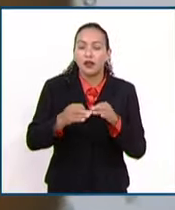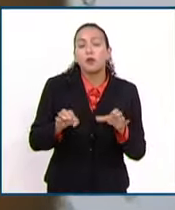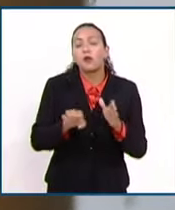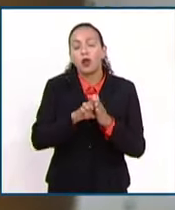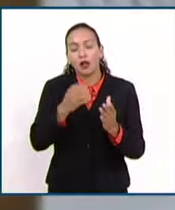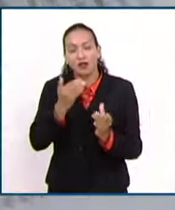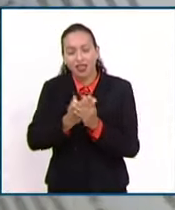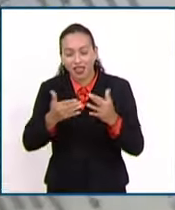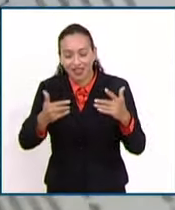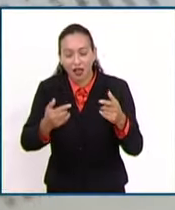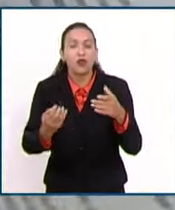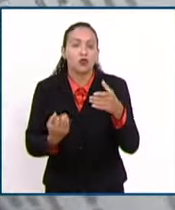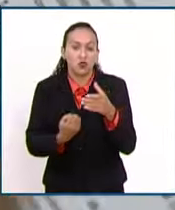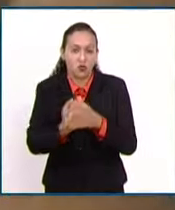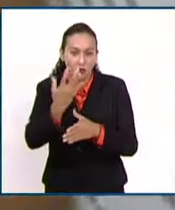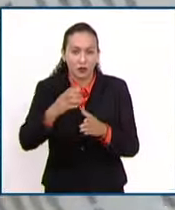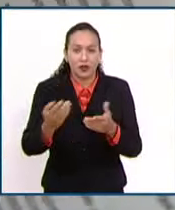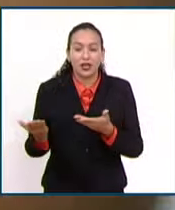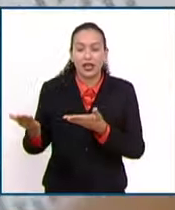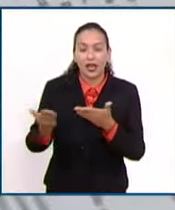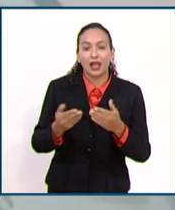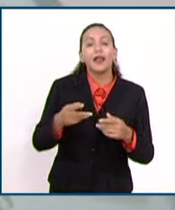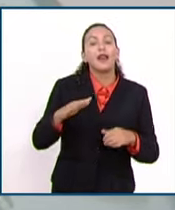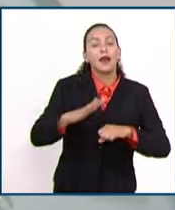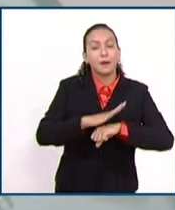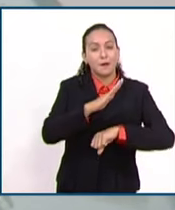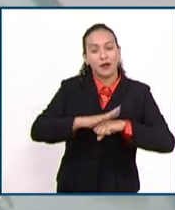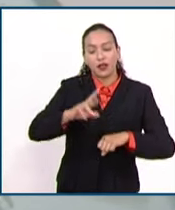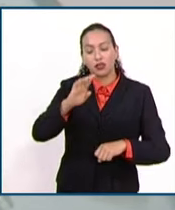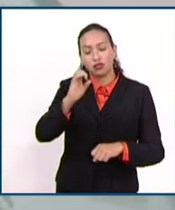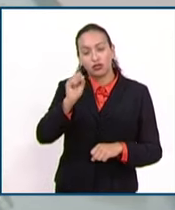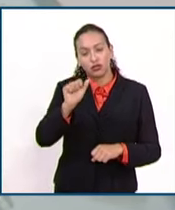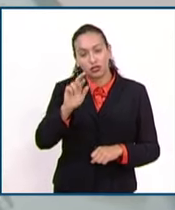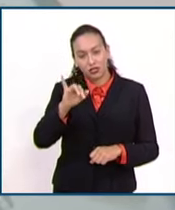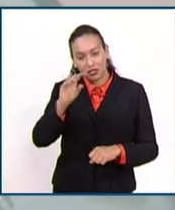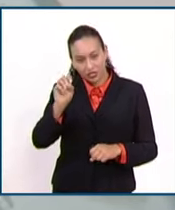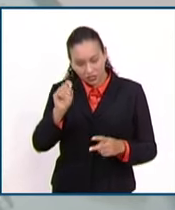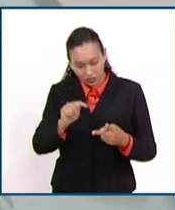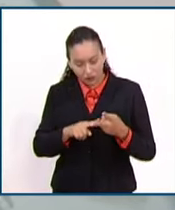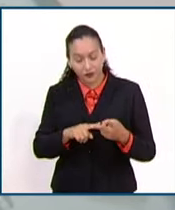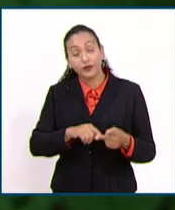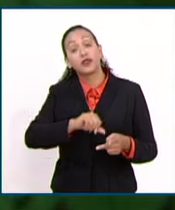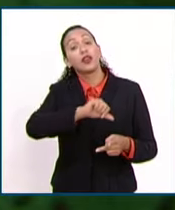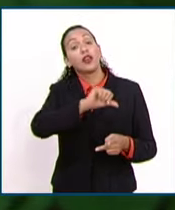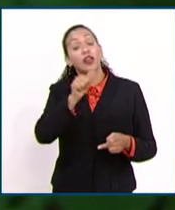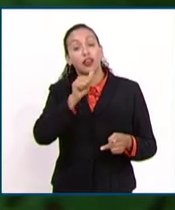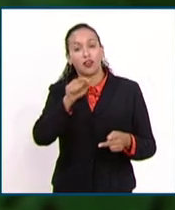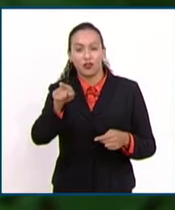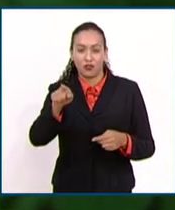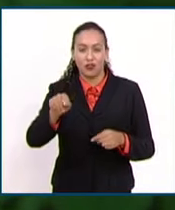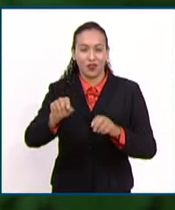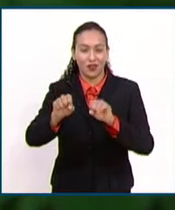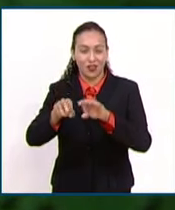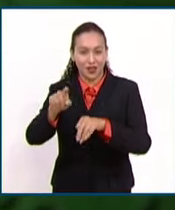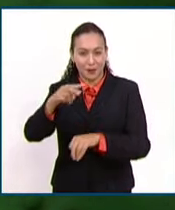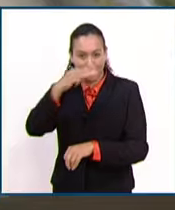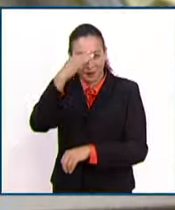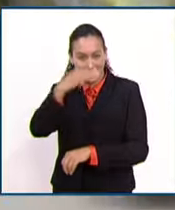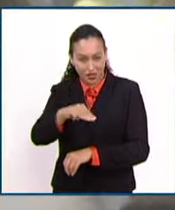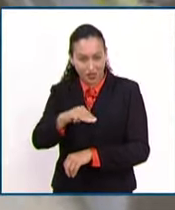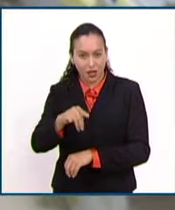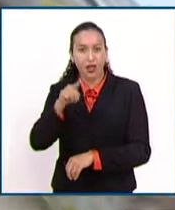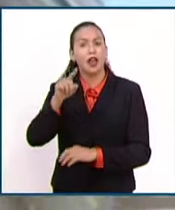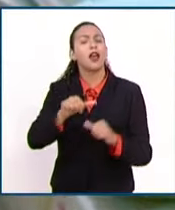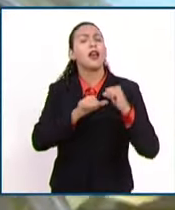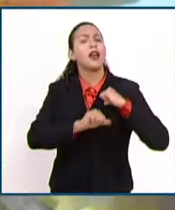ingreso que provengan del municipio de Playas de Rosarito, mientras que el Centro de Justicia Penal Federal, ubicado en Mexicali, se encargará